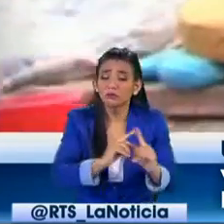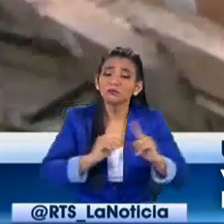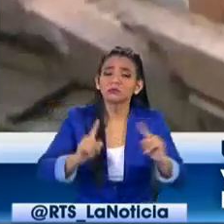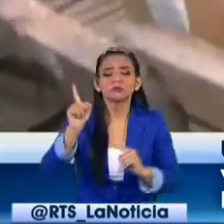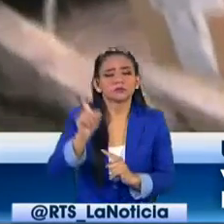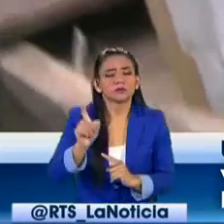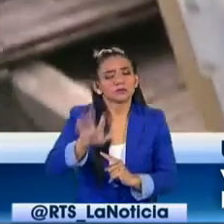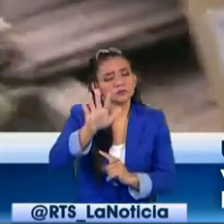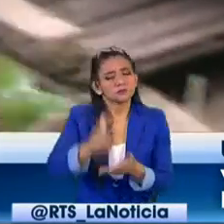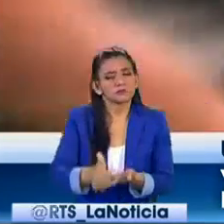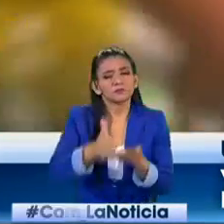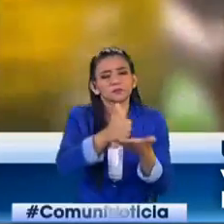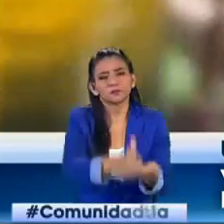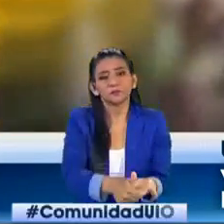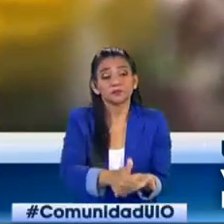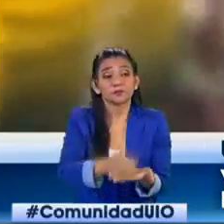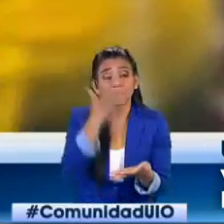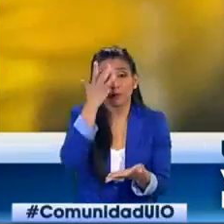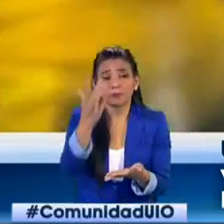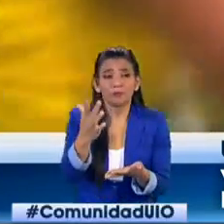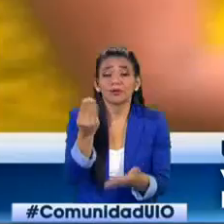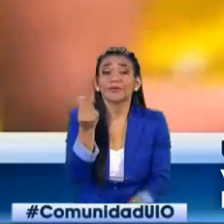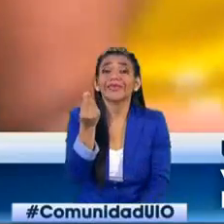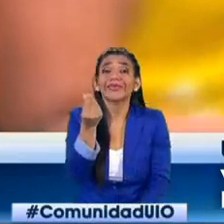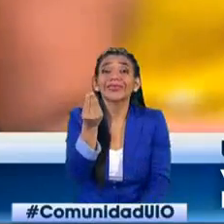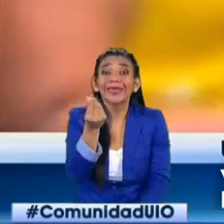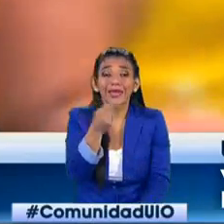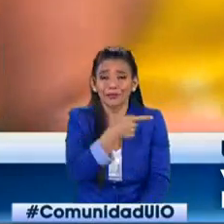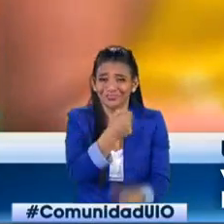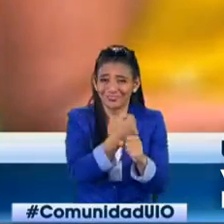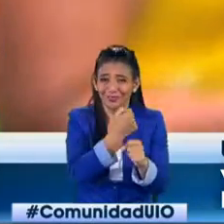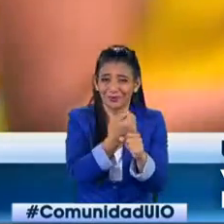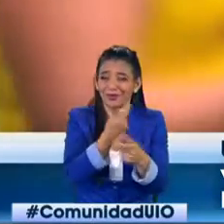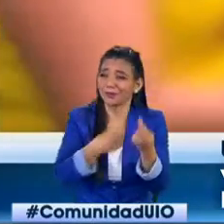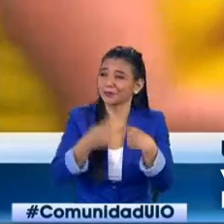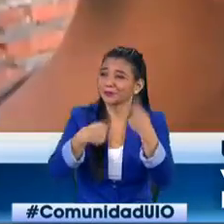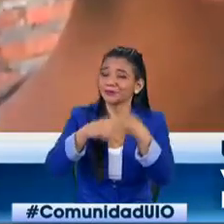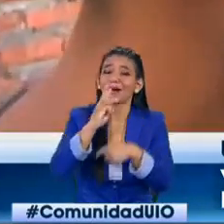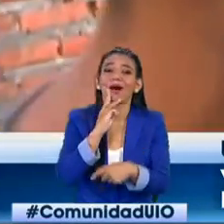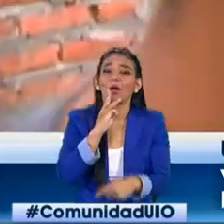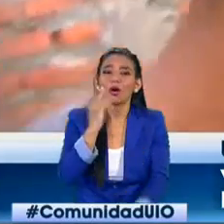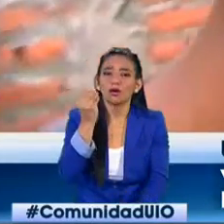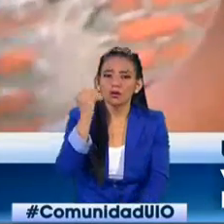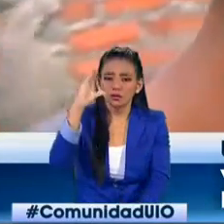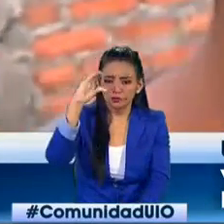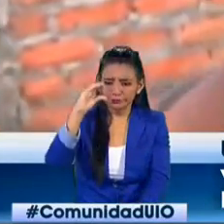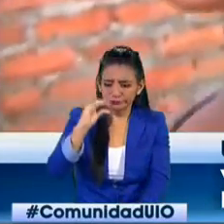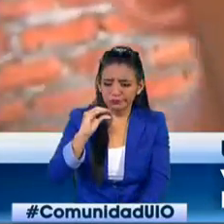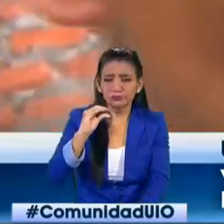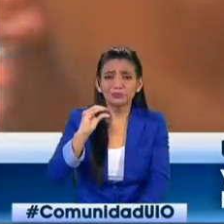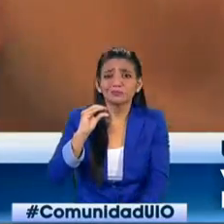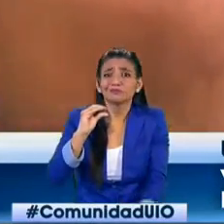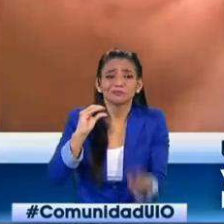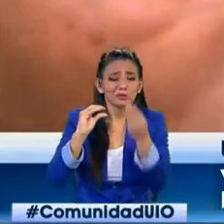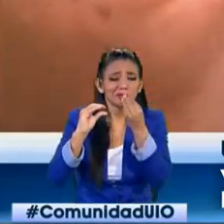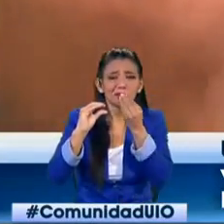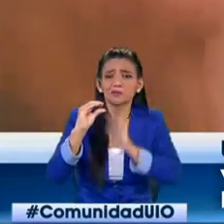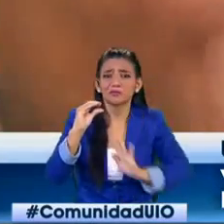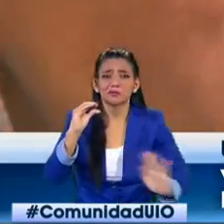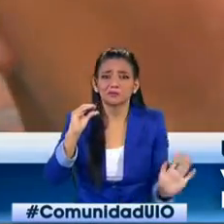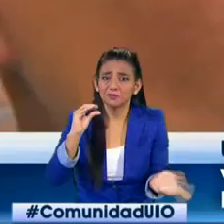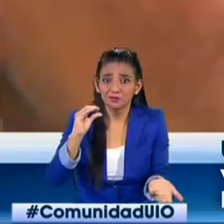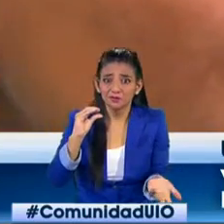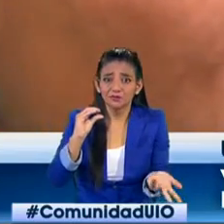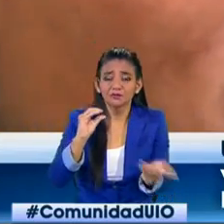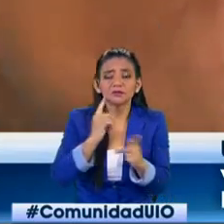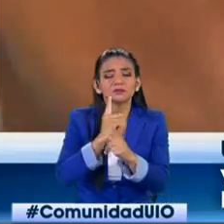de su colaboración, ya que los centavos diarios que gana Washington vendiendo agua les alcanza máximo para comer.